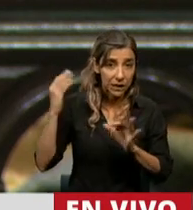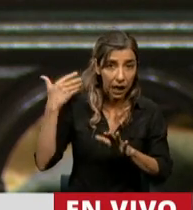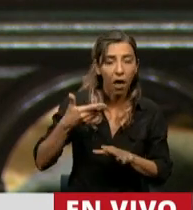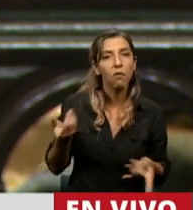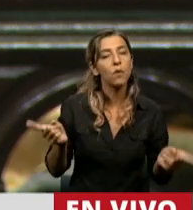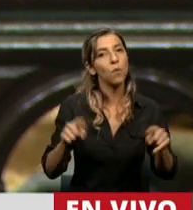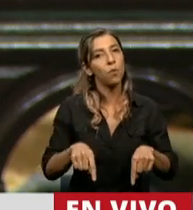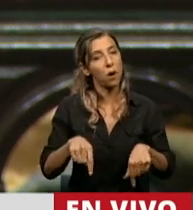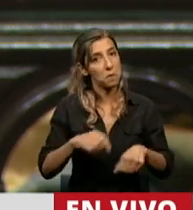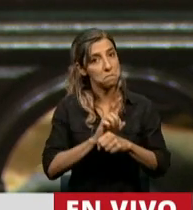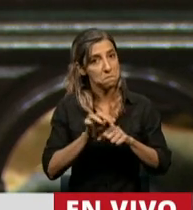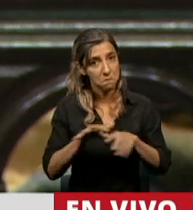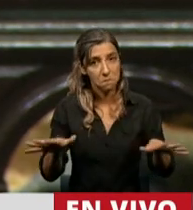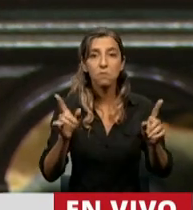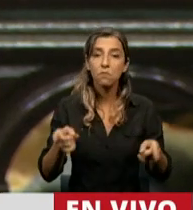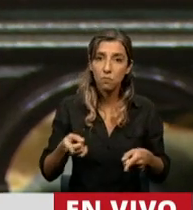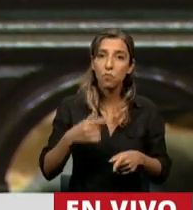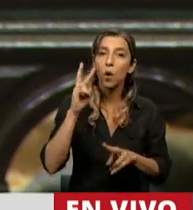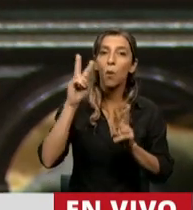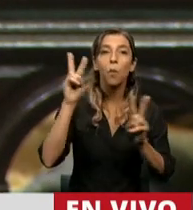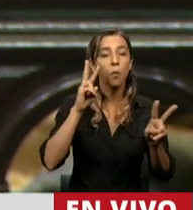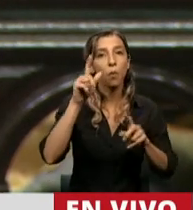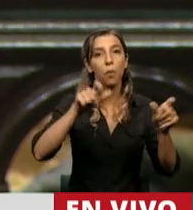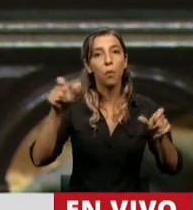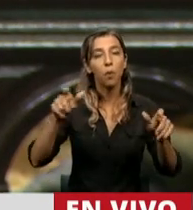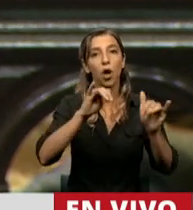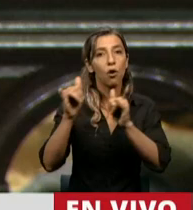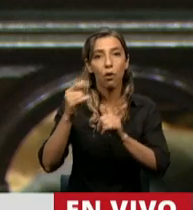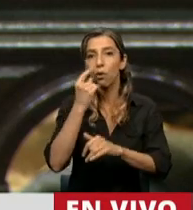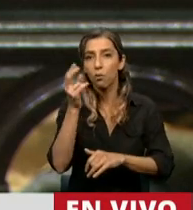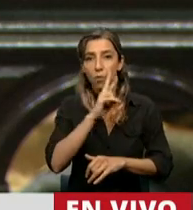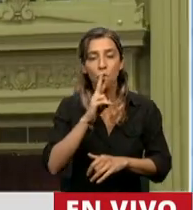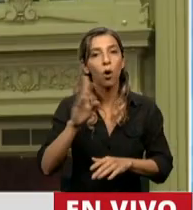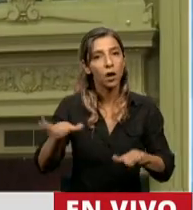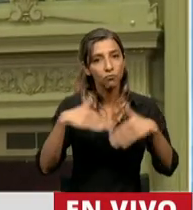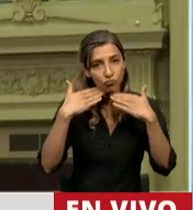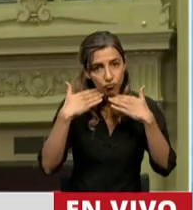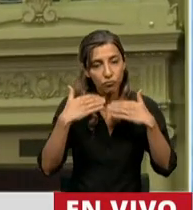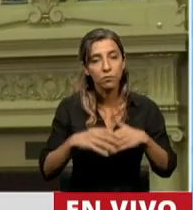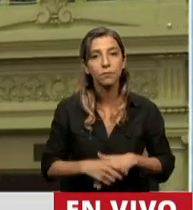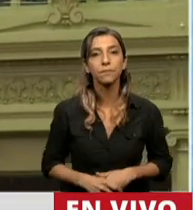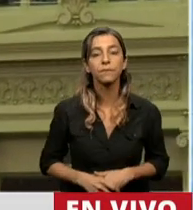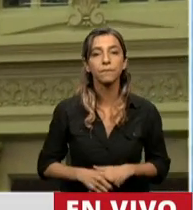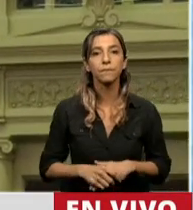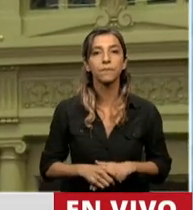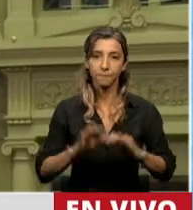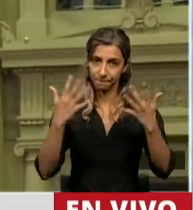pandemia, hombres y mujeres jóvenes en este caso, que vienen a ver